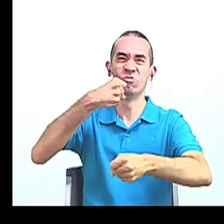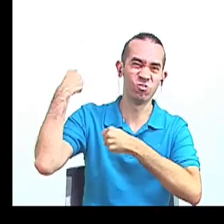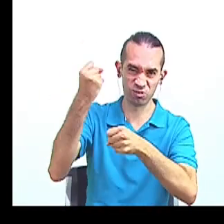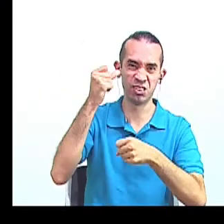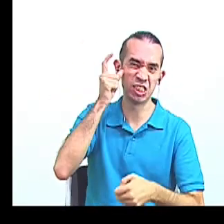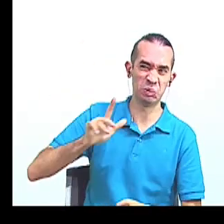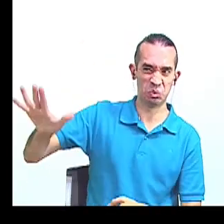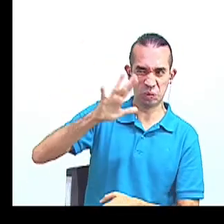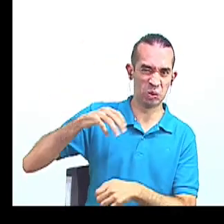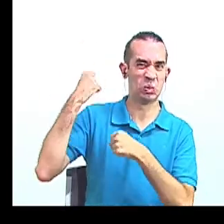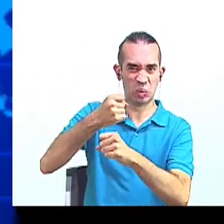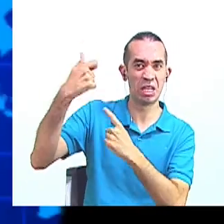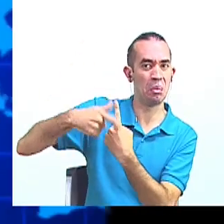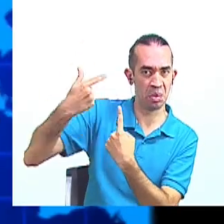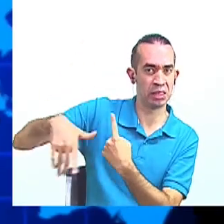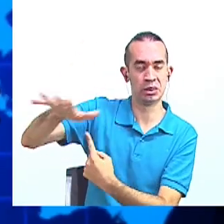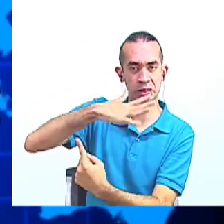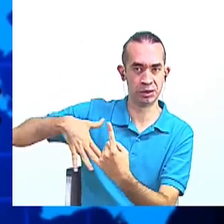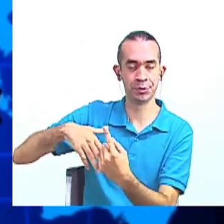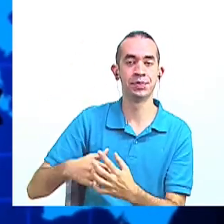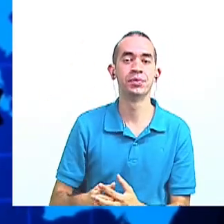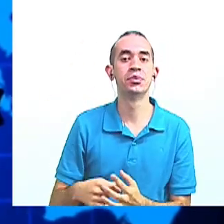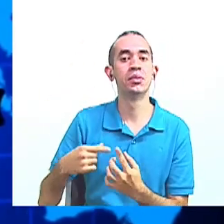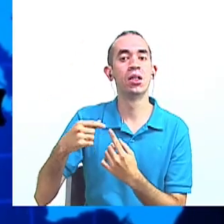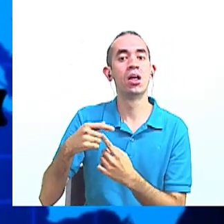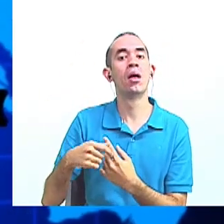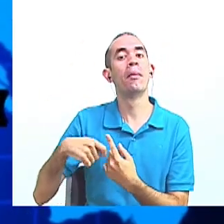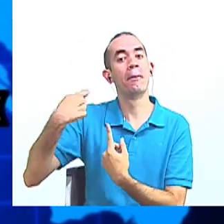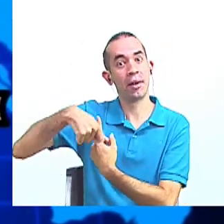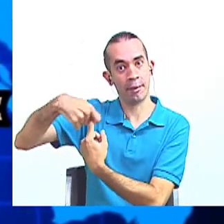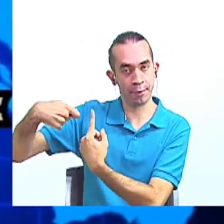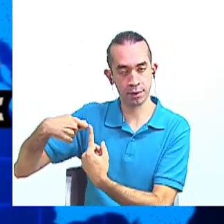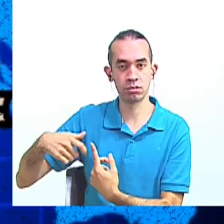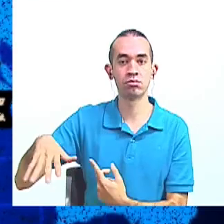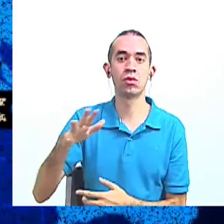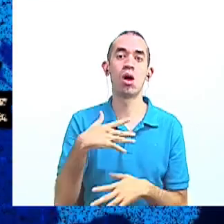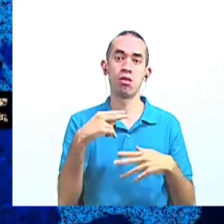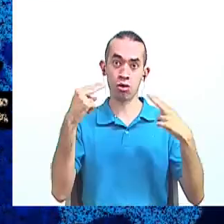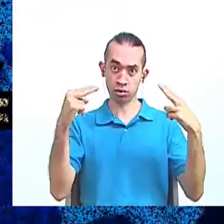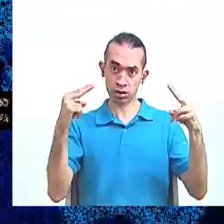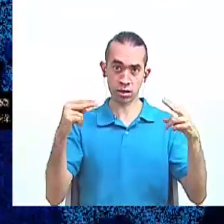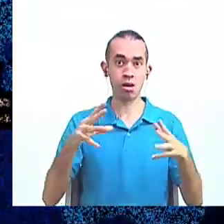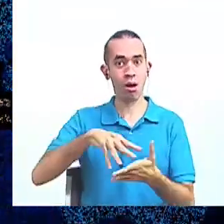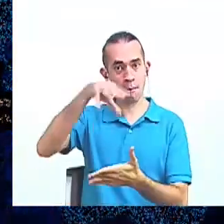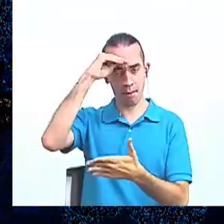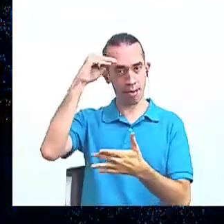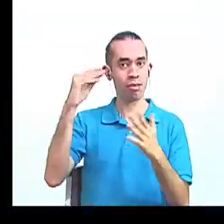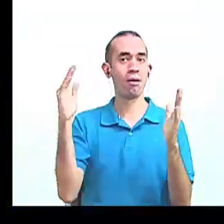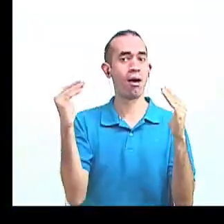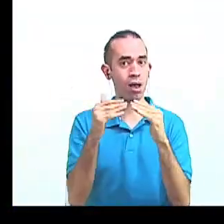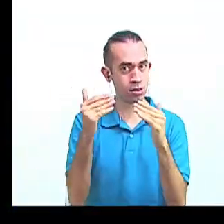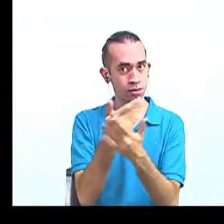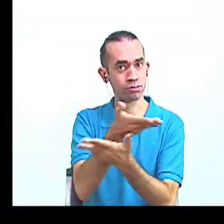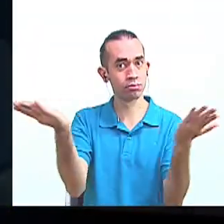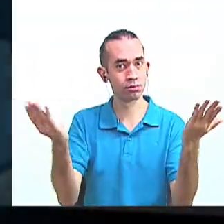Caribe. Esto y más en su noticiero Aprendo en Casa. Aprendo en Casa. Aprendo en Casa.